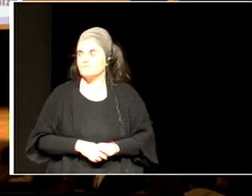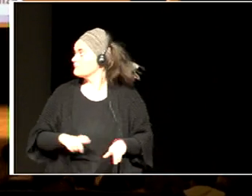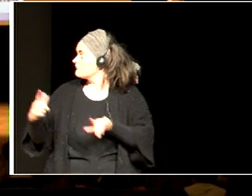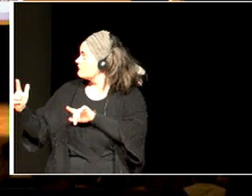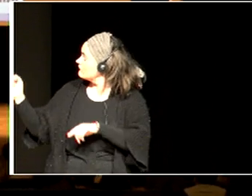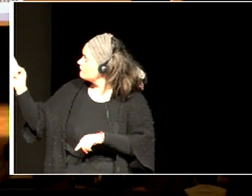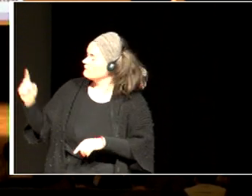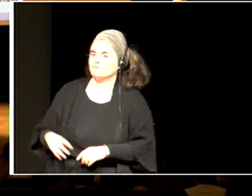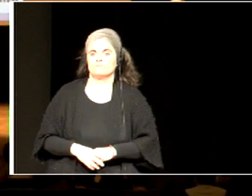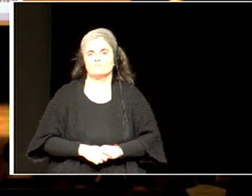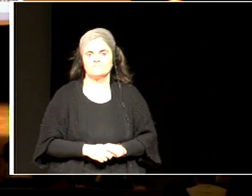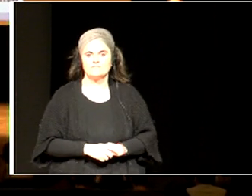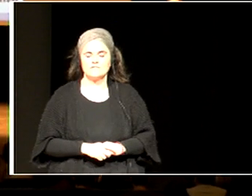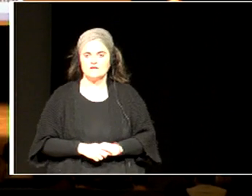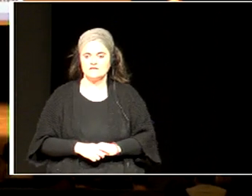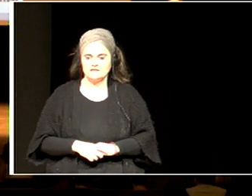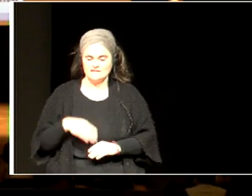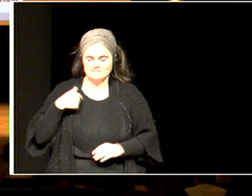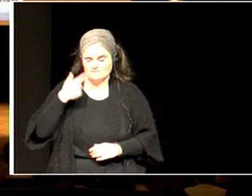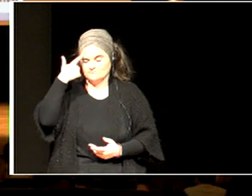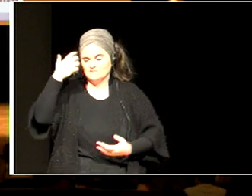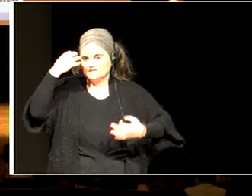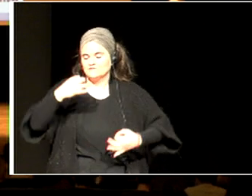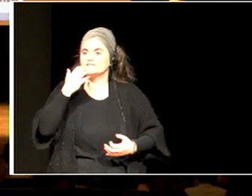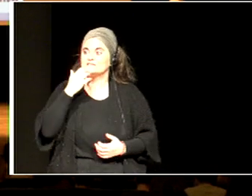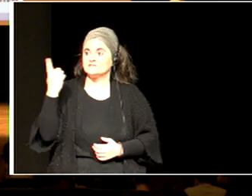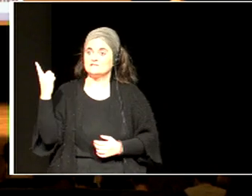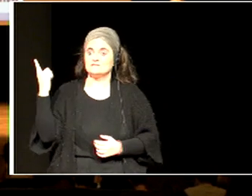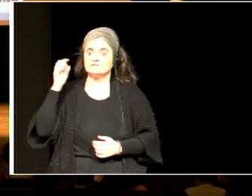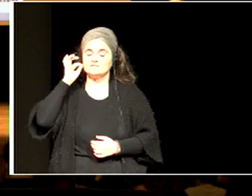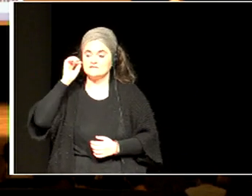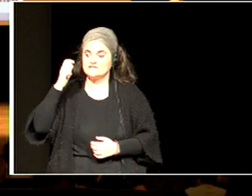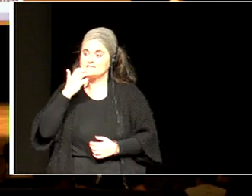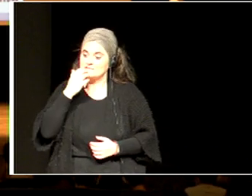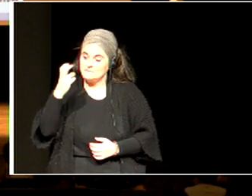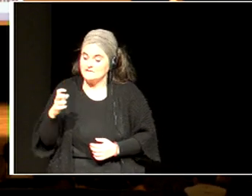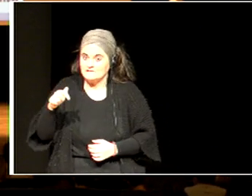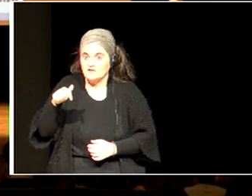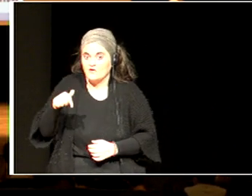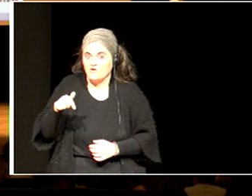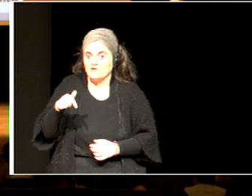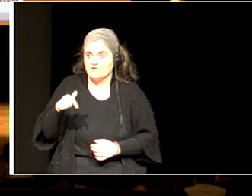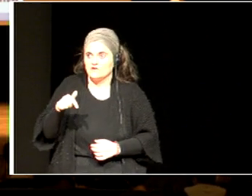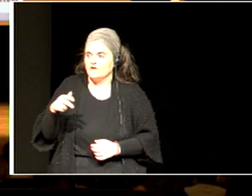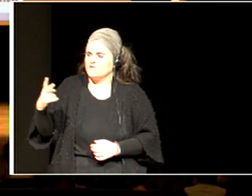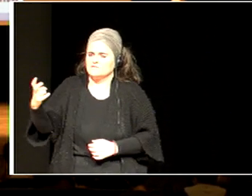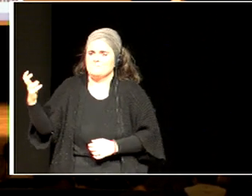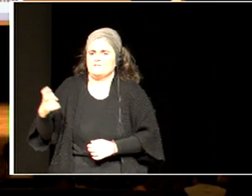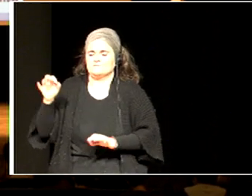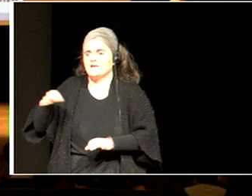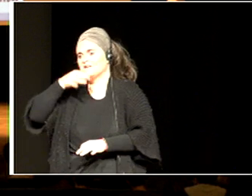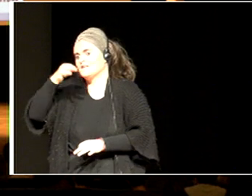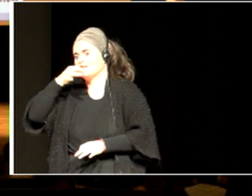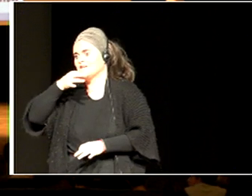yo sé que si hoy maria jose estuviera aquí estaría aquí arriba no yo y yo estaría ahí porque habría venido desde asturias